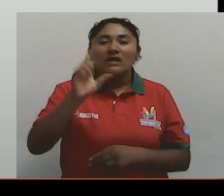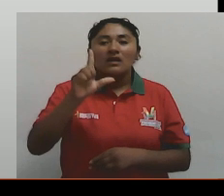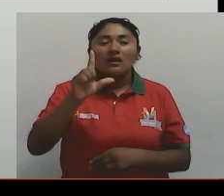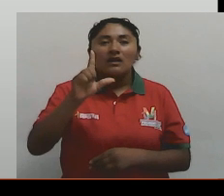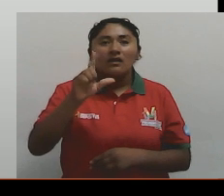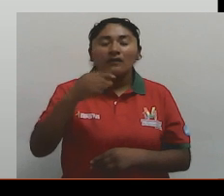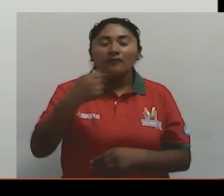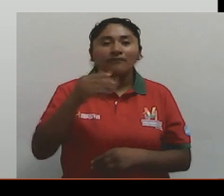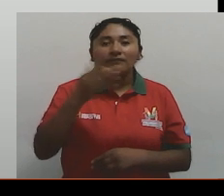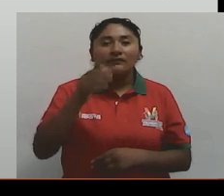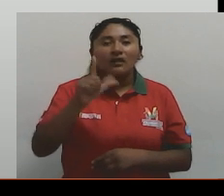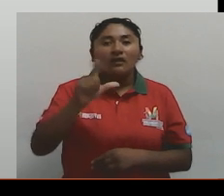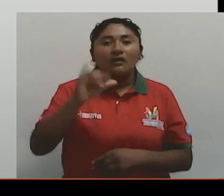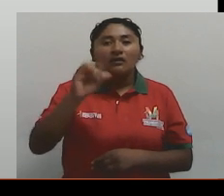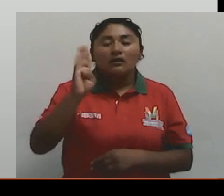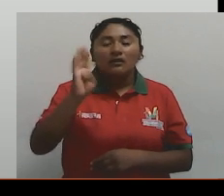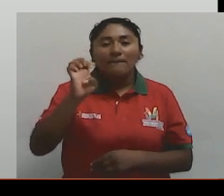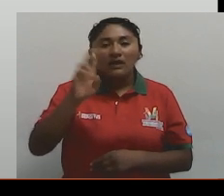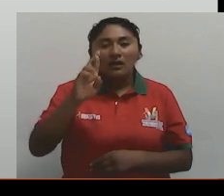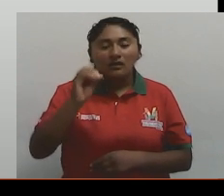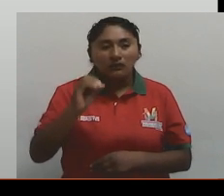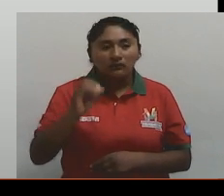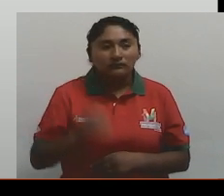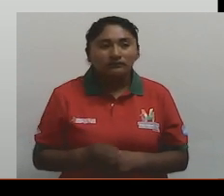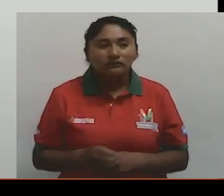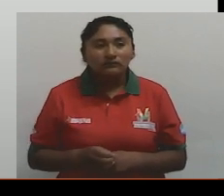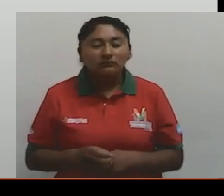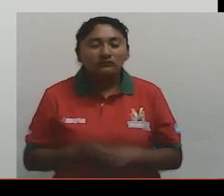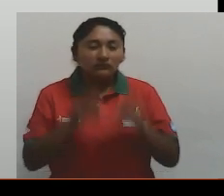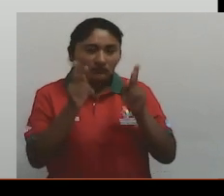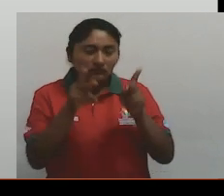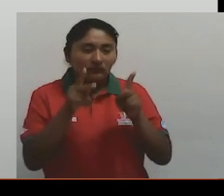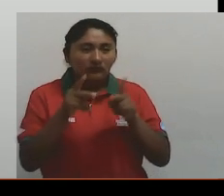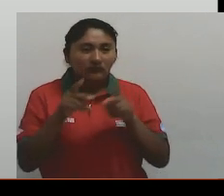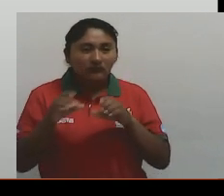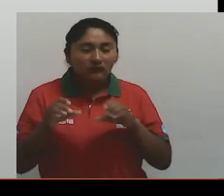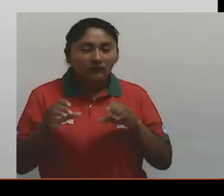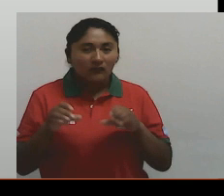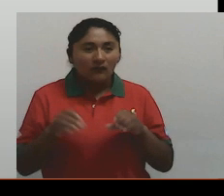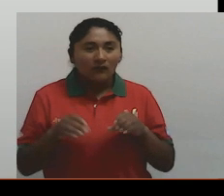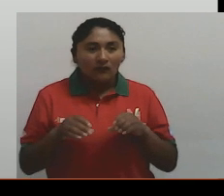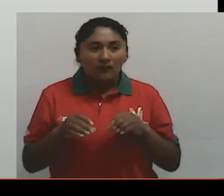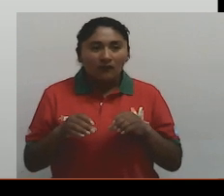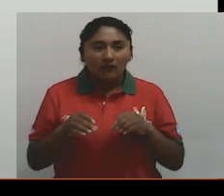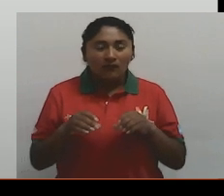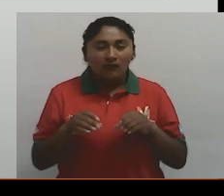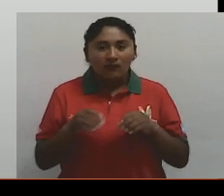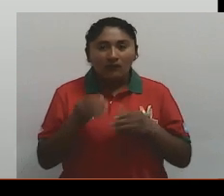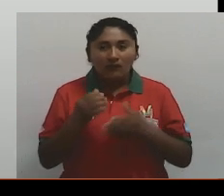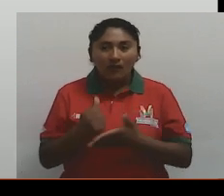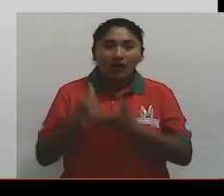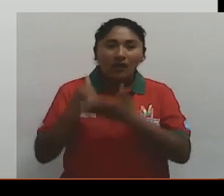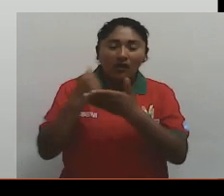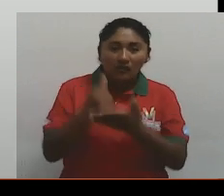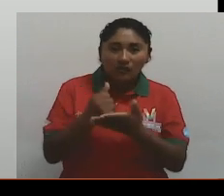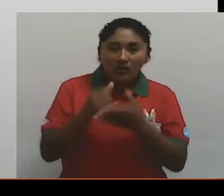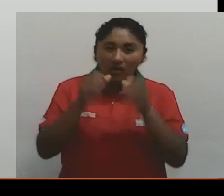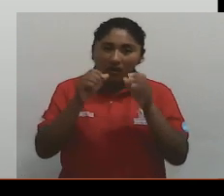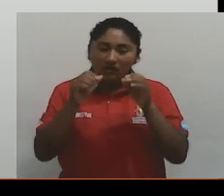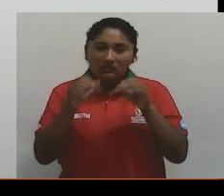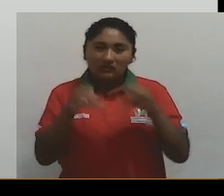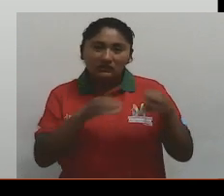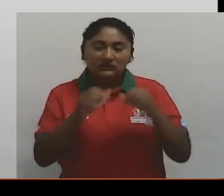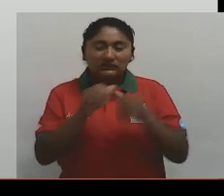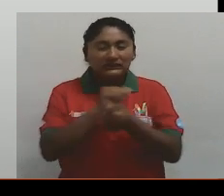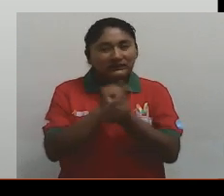avance en términos de duración de las jugadas y las multifases del juego. Las modificaciones a las reglas del saque han cambiado